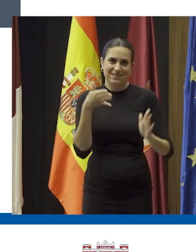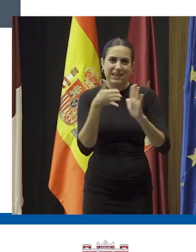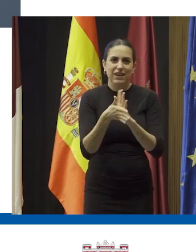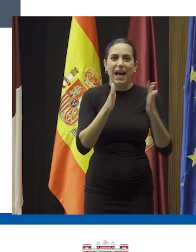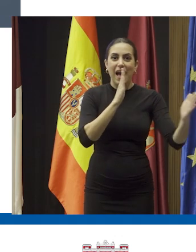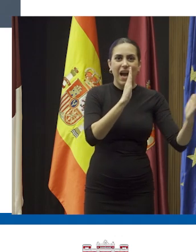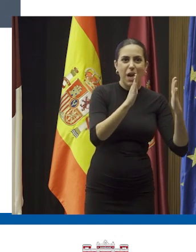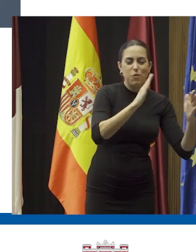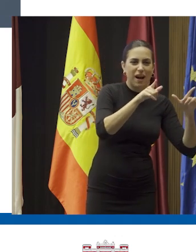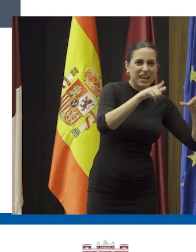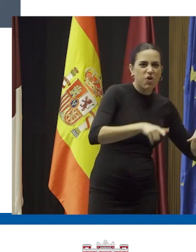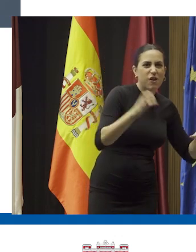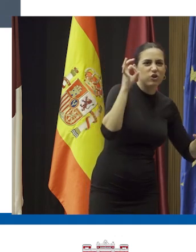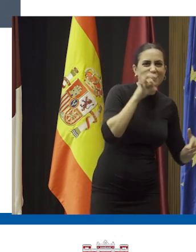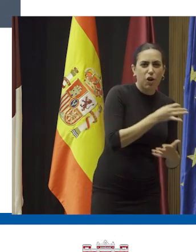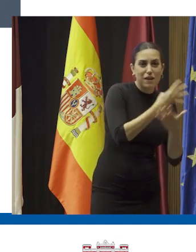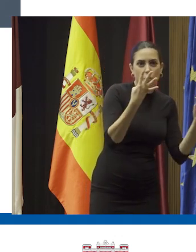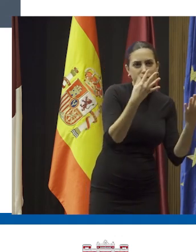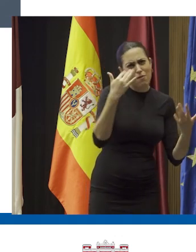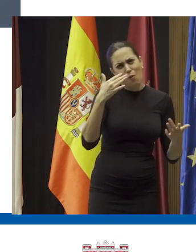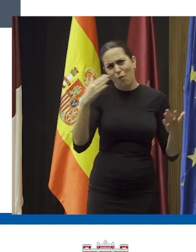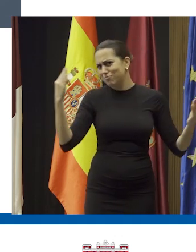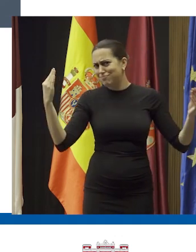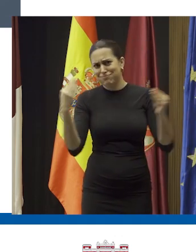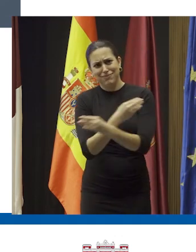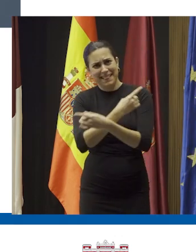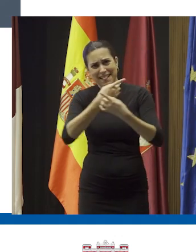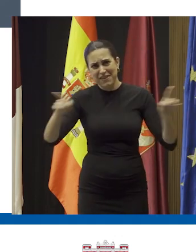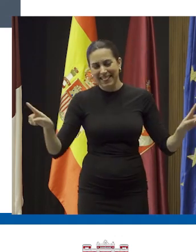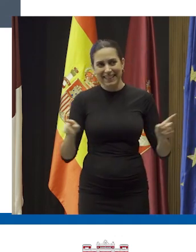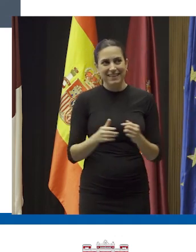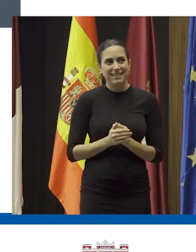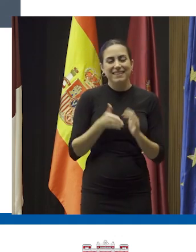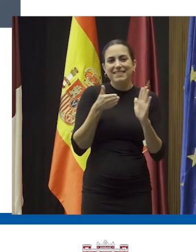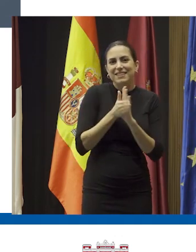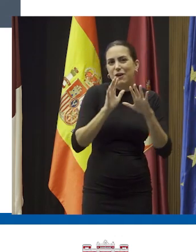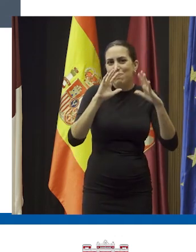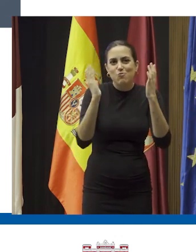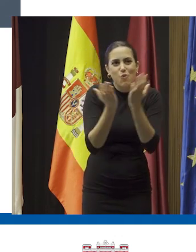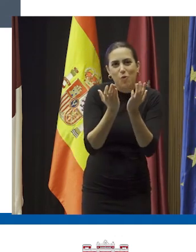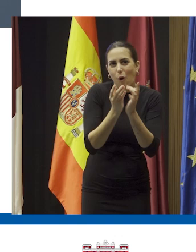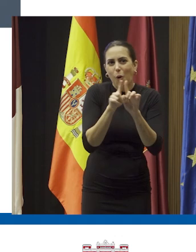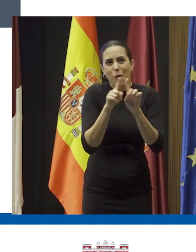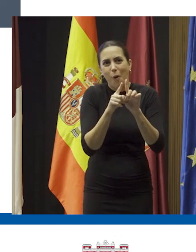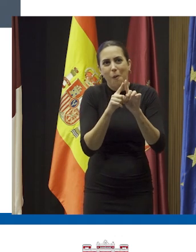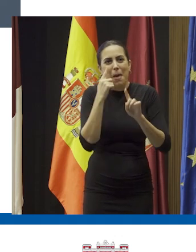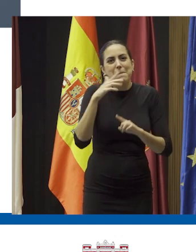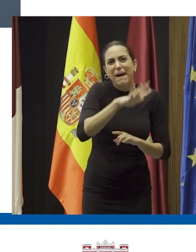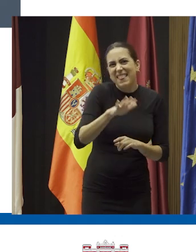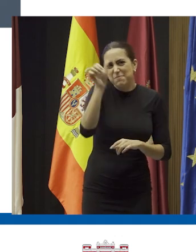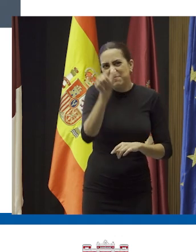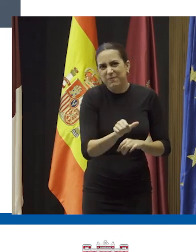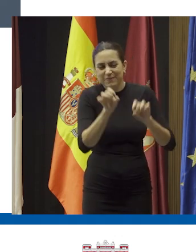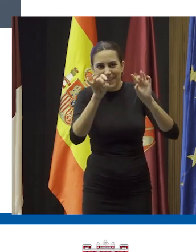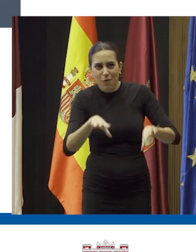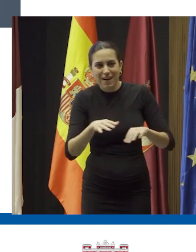aquellos quirófanos del siglo XIX o anteriores. Esto es entrar en un mundo casi de ciencia ficción. Esto